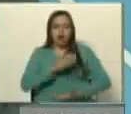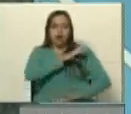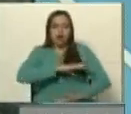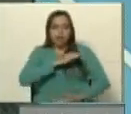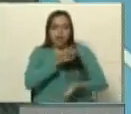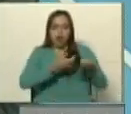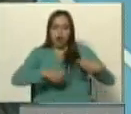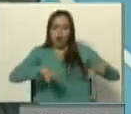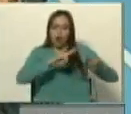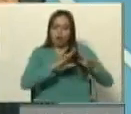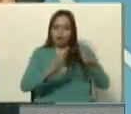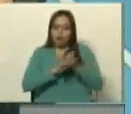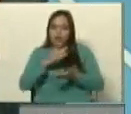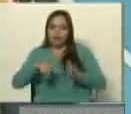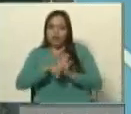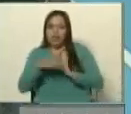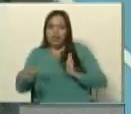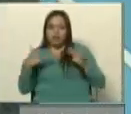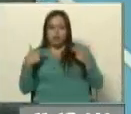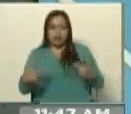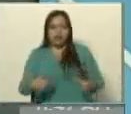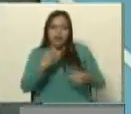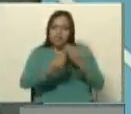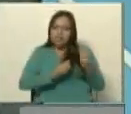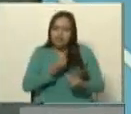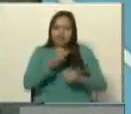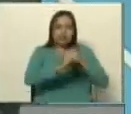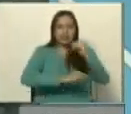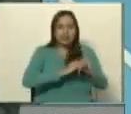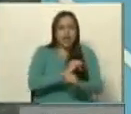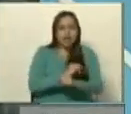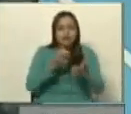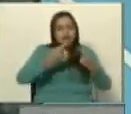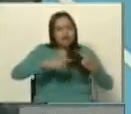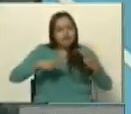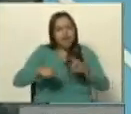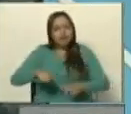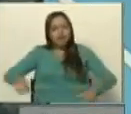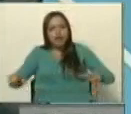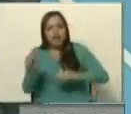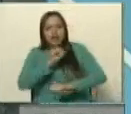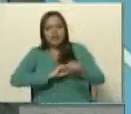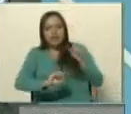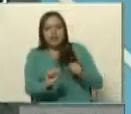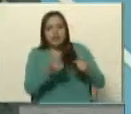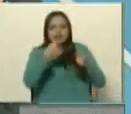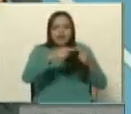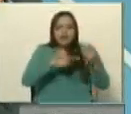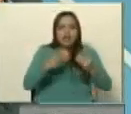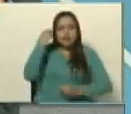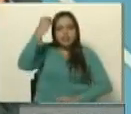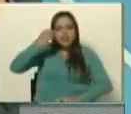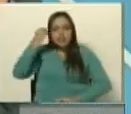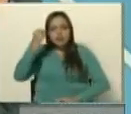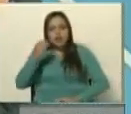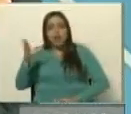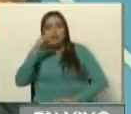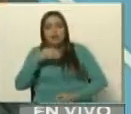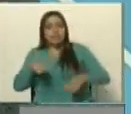Unidas. Lo estamos dando a nivel internacional en los foros multilaterales, defendiendo el multilateralismo en contra